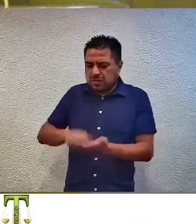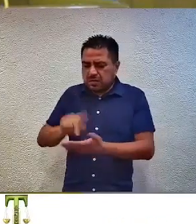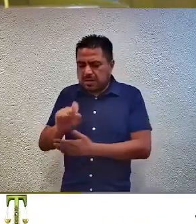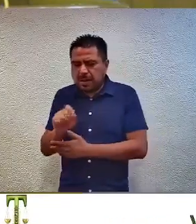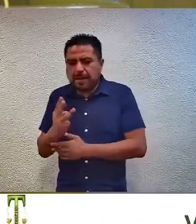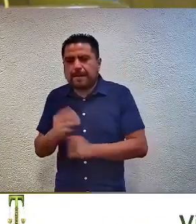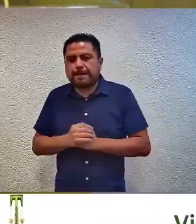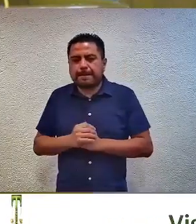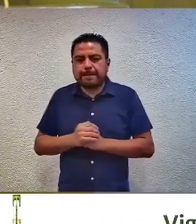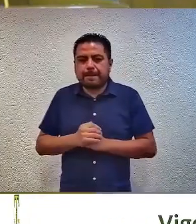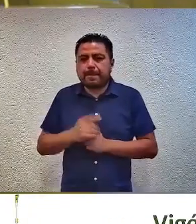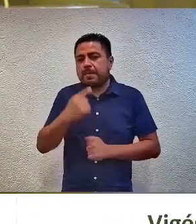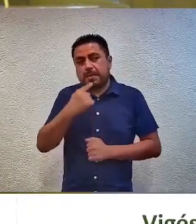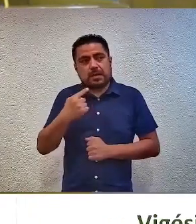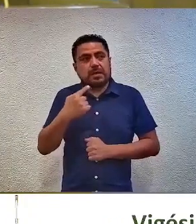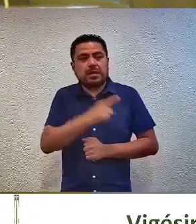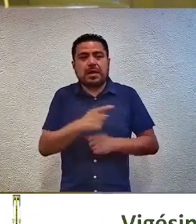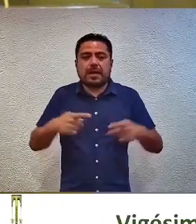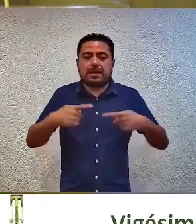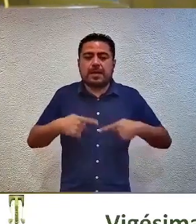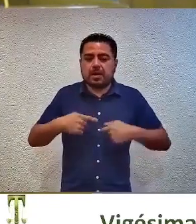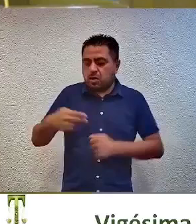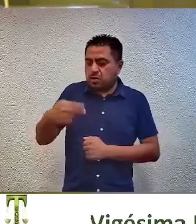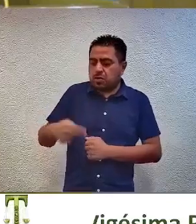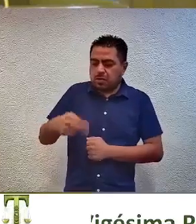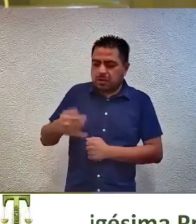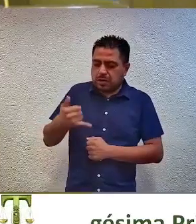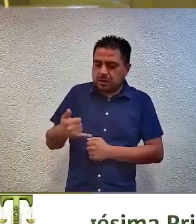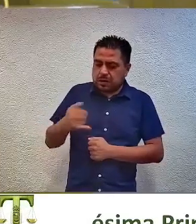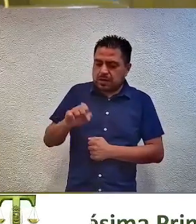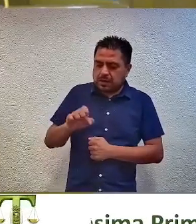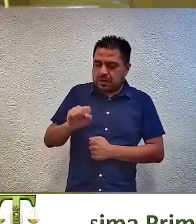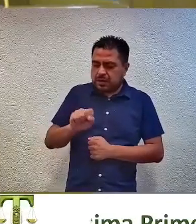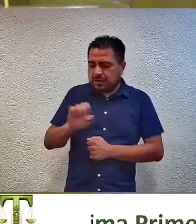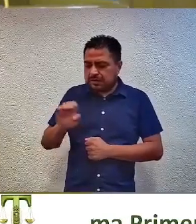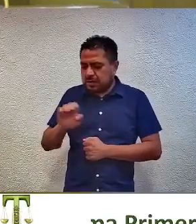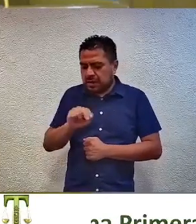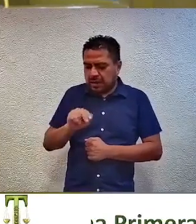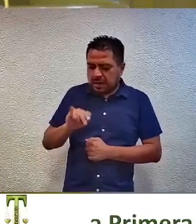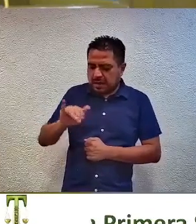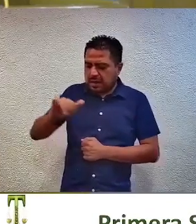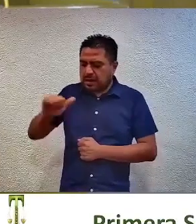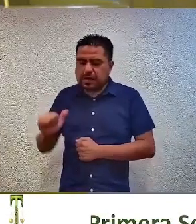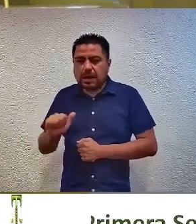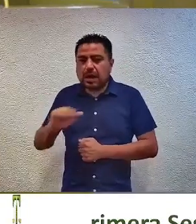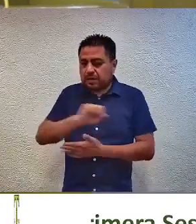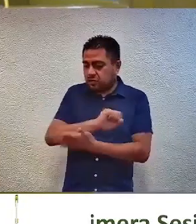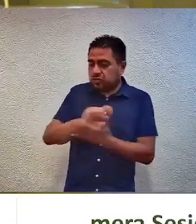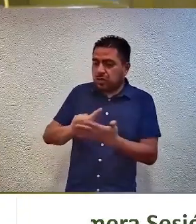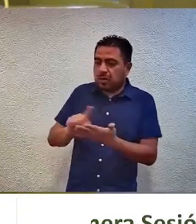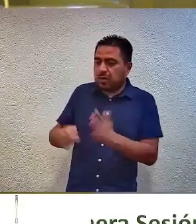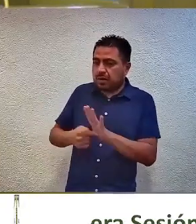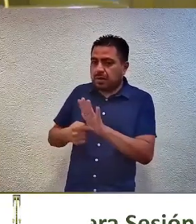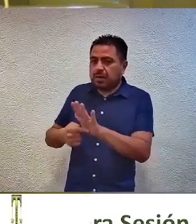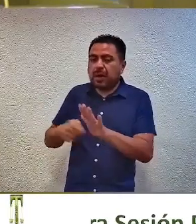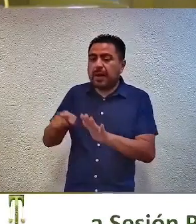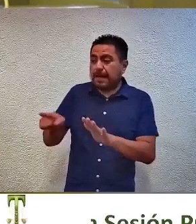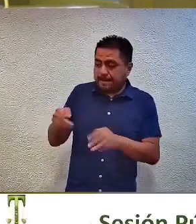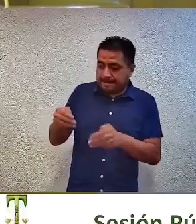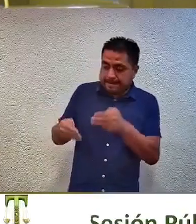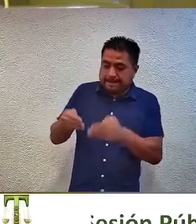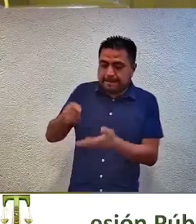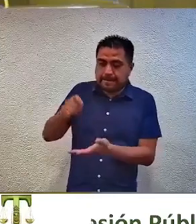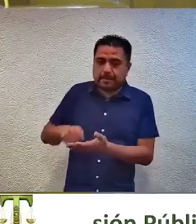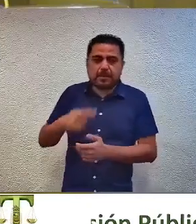IEPC/CCE/POS/01/2023, se denuncia a una ciudadana con el nombre de Yesenia Salgado Chinol y, de acuerdo a la solicitud presentada, la magistrada